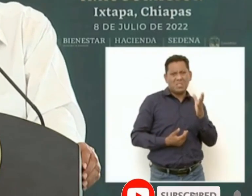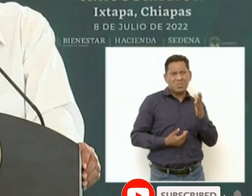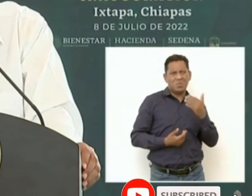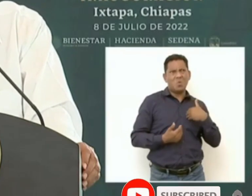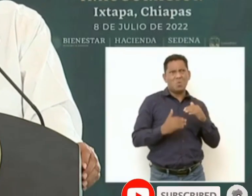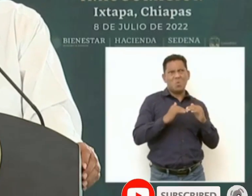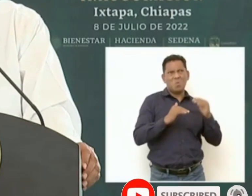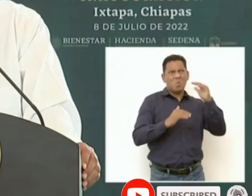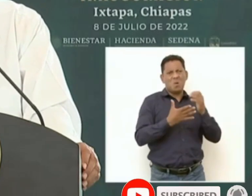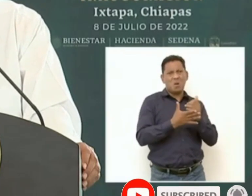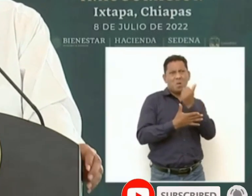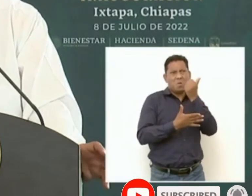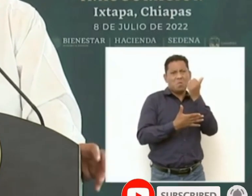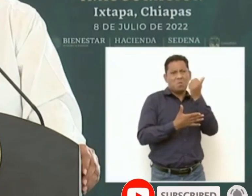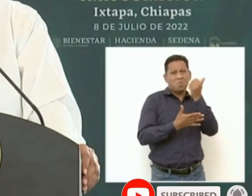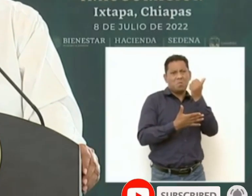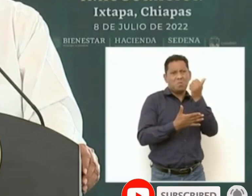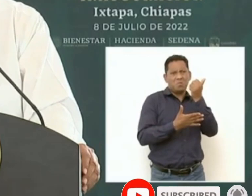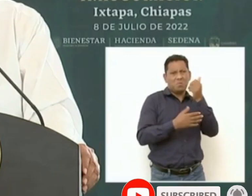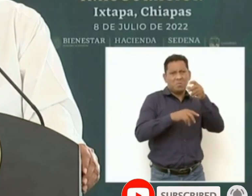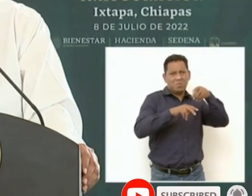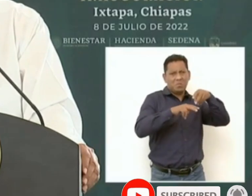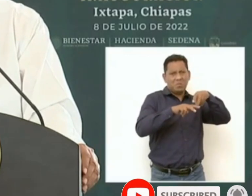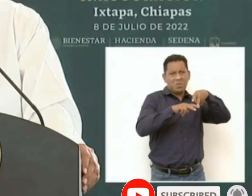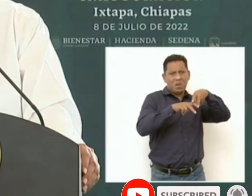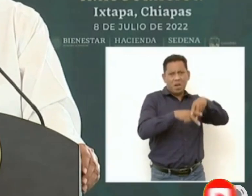héroe de a caballo,